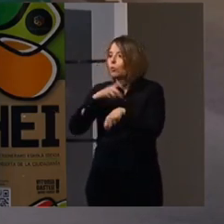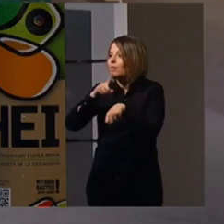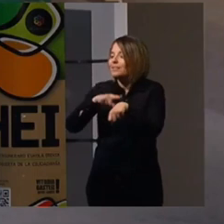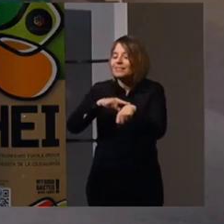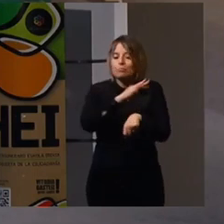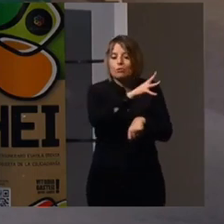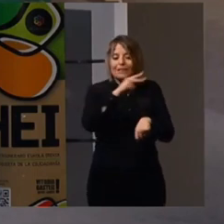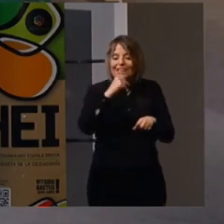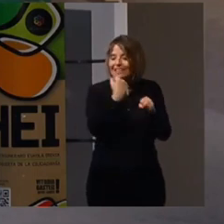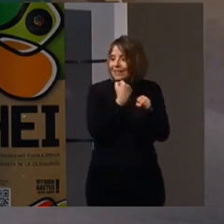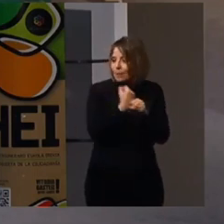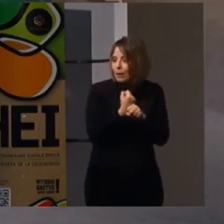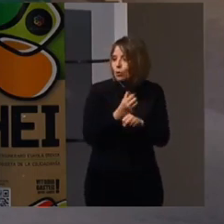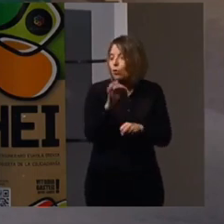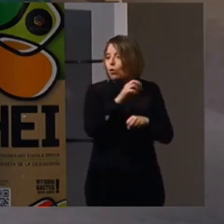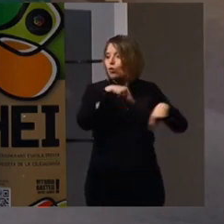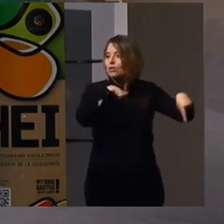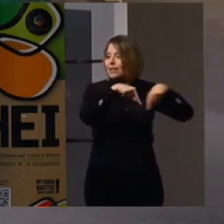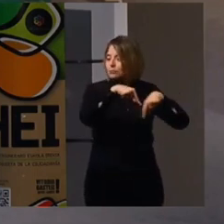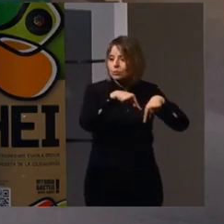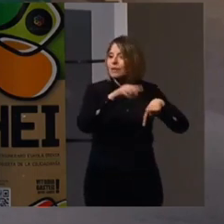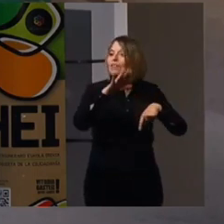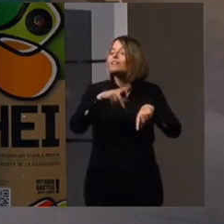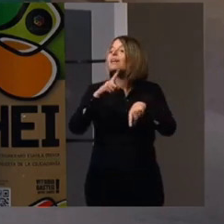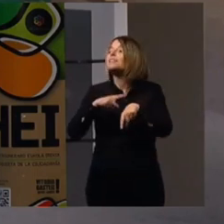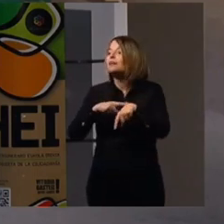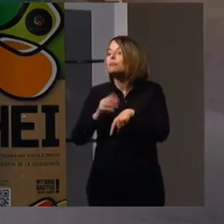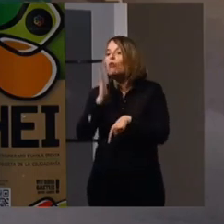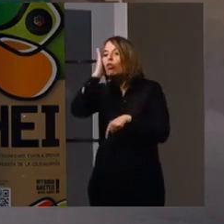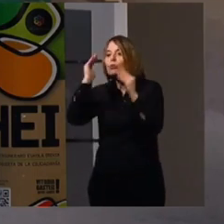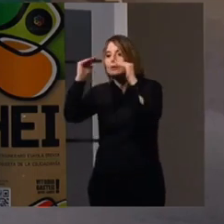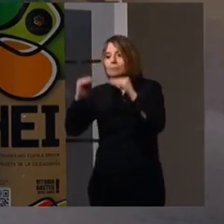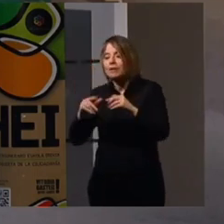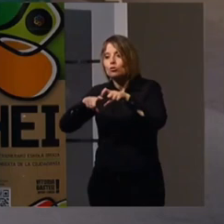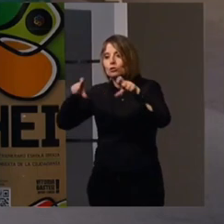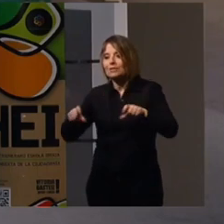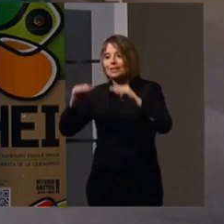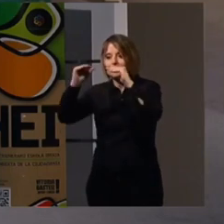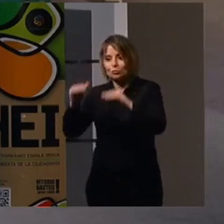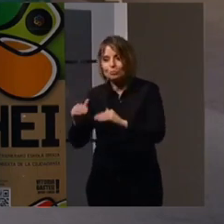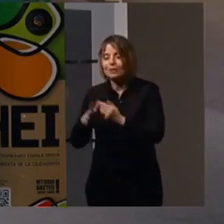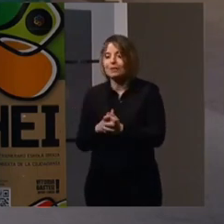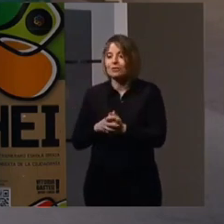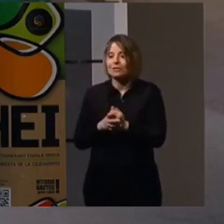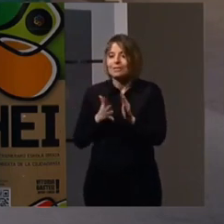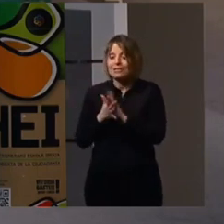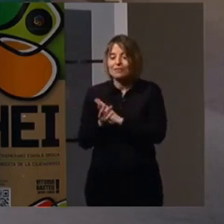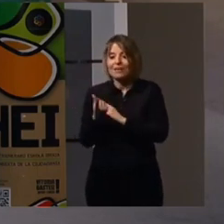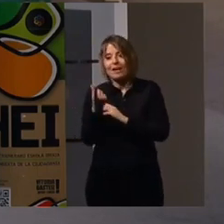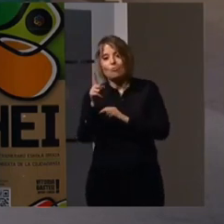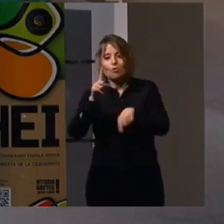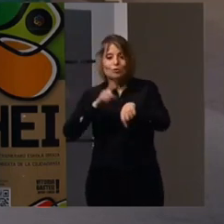tiempo al trabajo, no le puedes arañar tiempo al transporte, le arañas tiempo a dormir y a descansar, básicamente, ¿no? Entonces tienes que ir